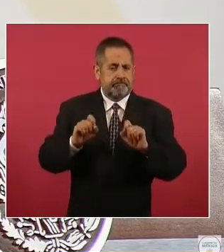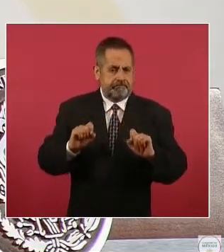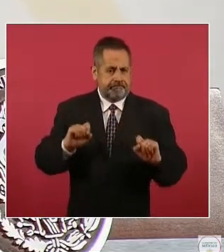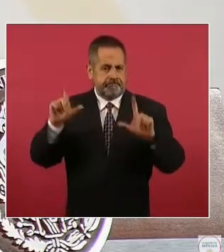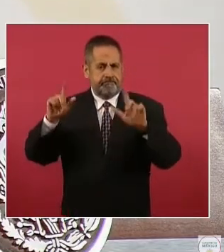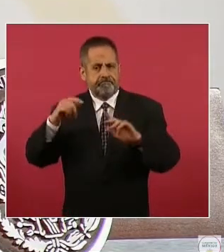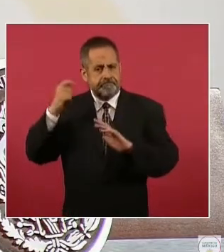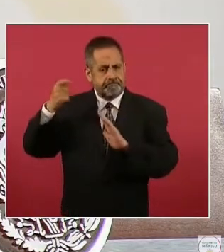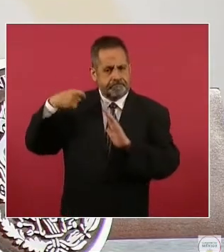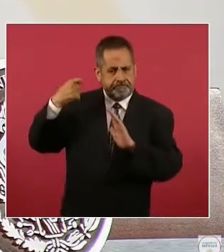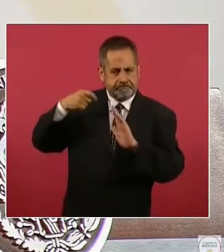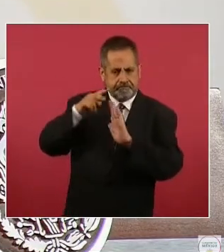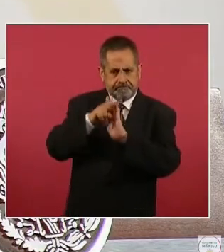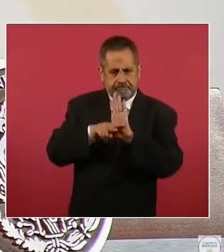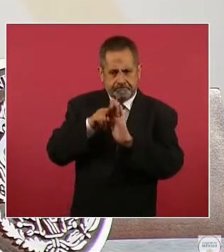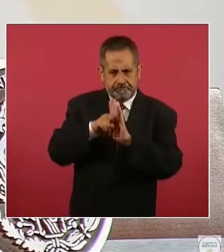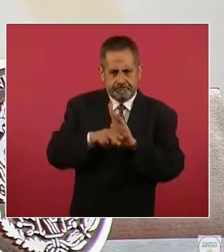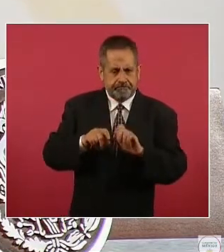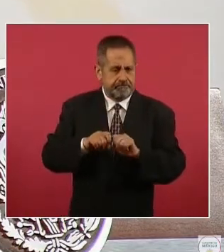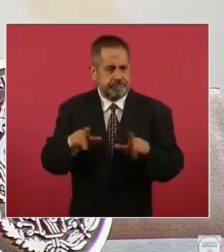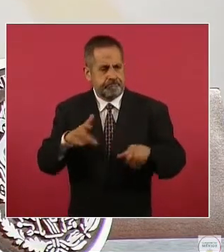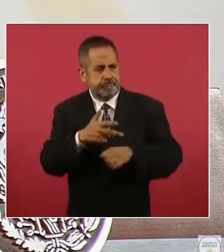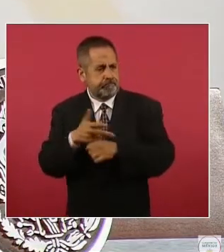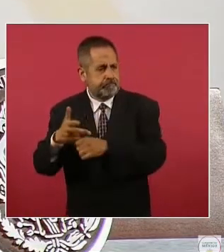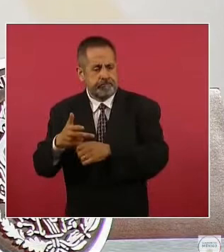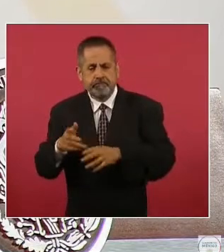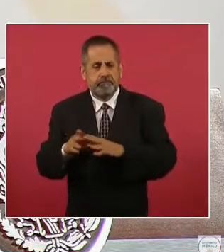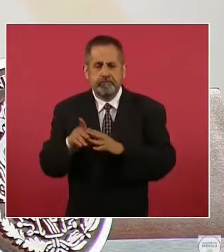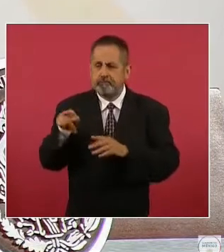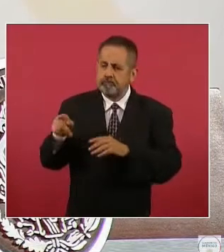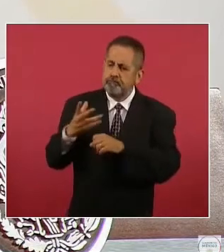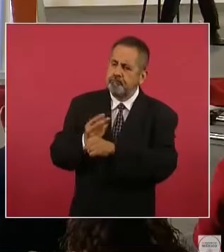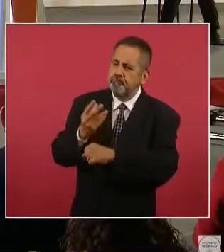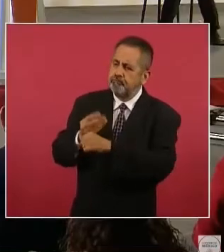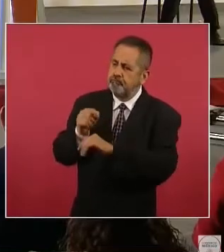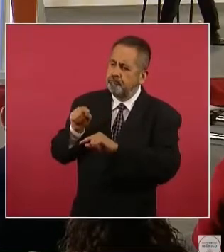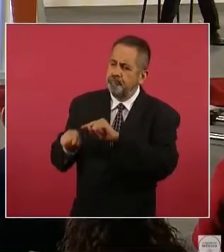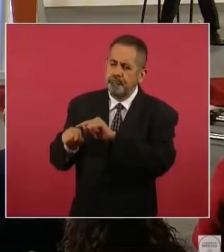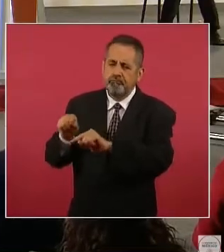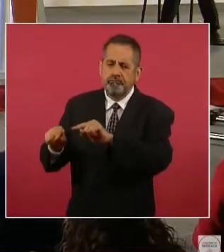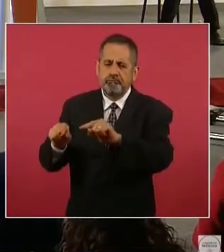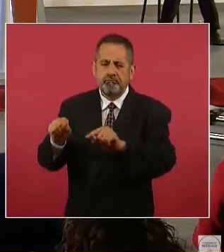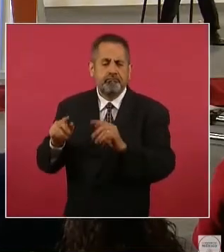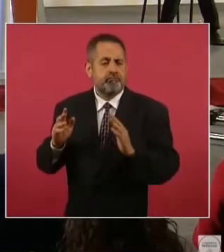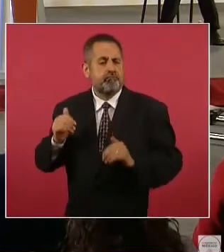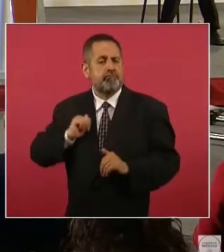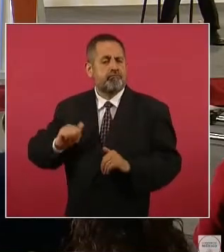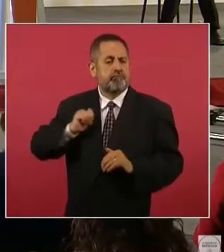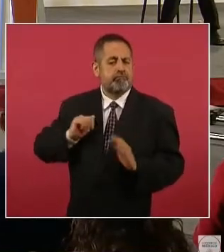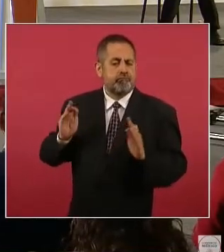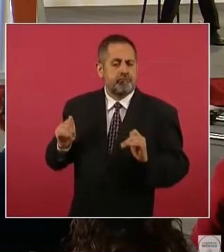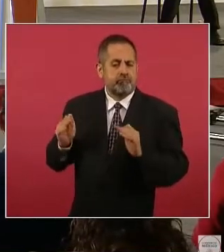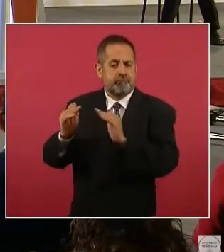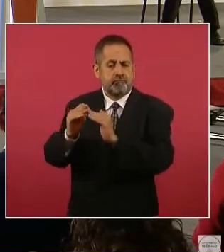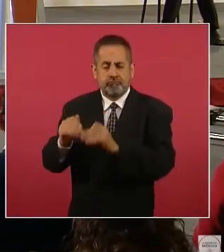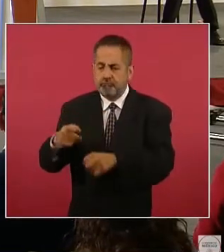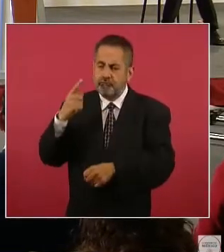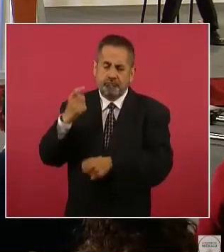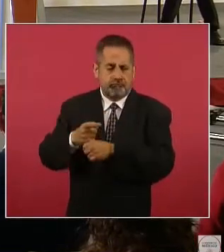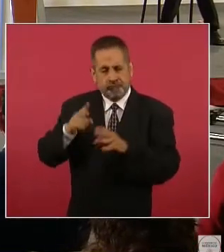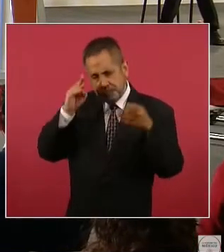que habla precisamente del mejoramiento de zonas arqueológicas con motivo de la obra prioritaria